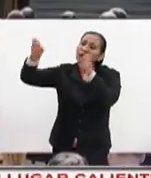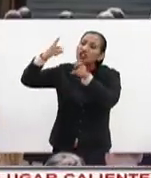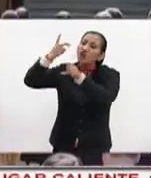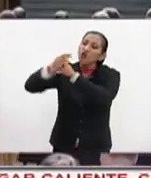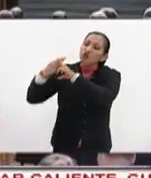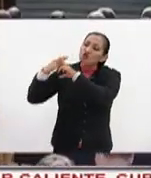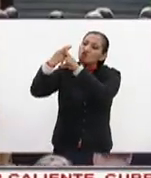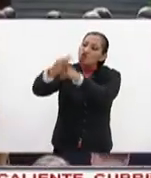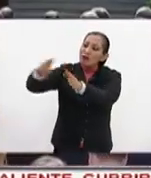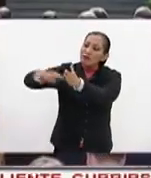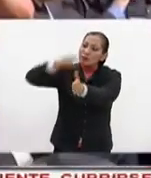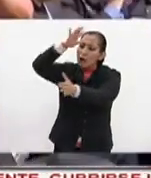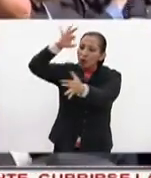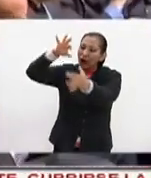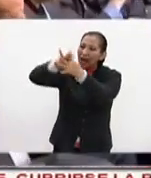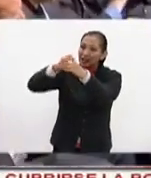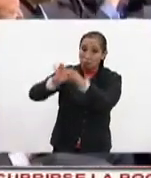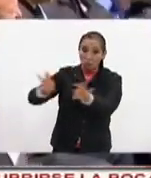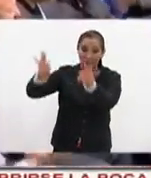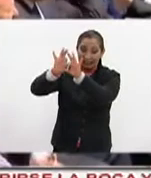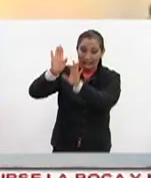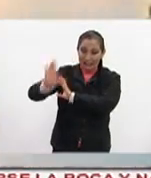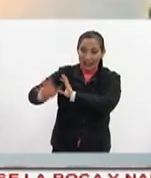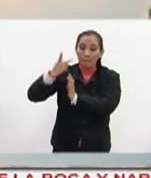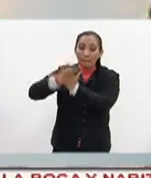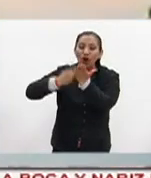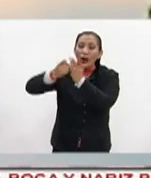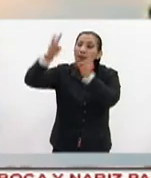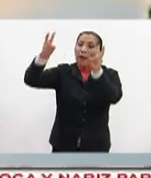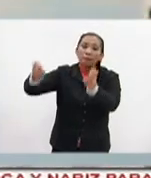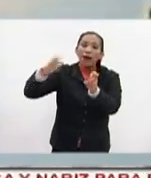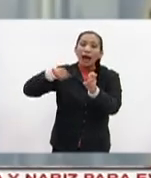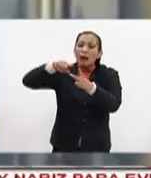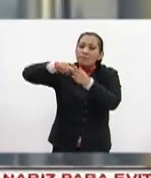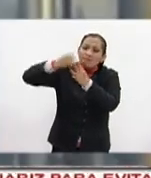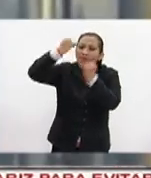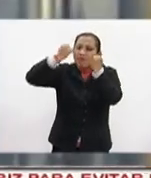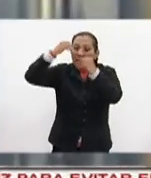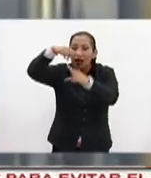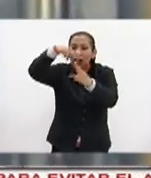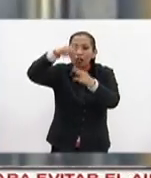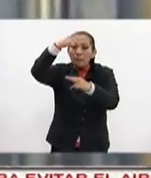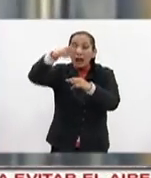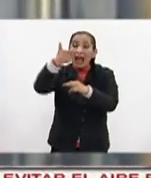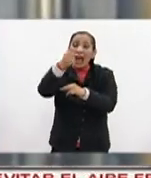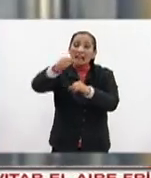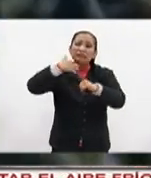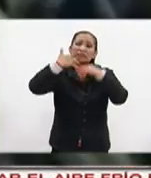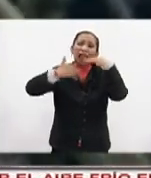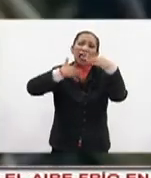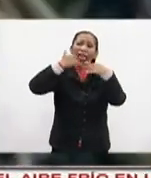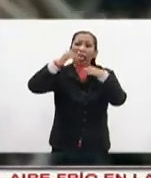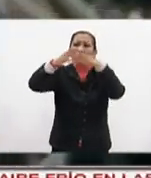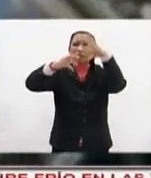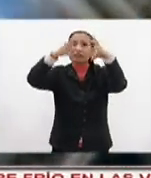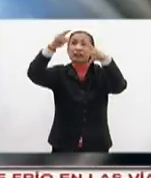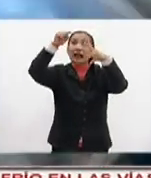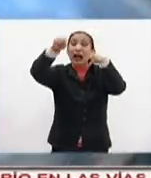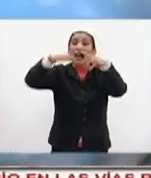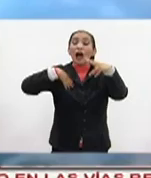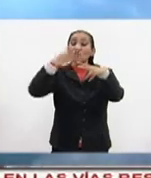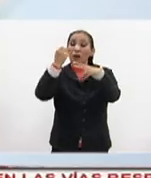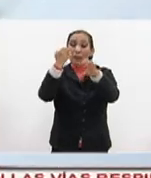segundo aniversario de la firma del Pacto Histórico. El programa, conocido como la Iniciativa Regional para Gases Invernadero, cubre